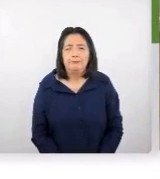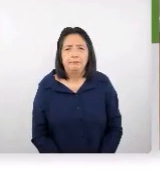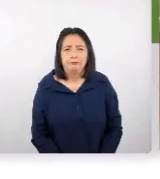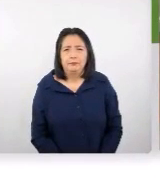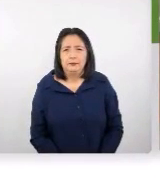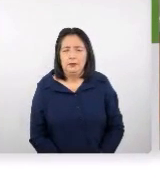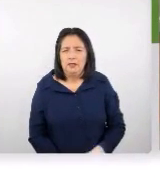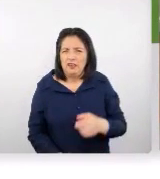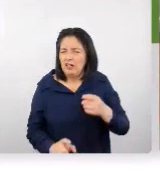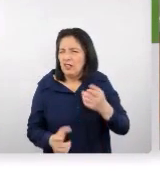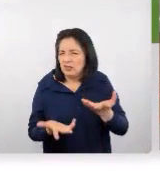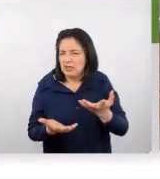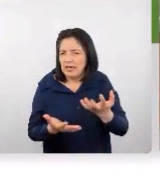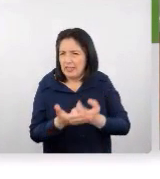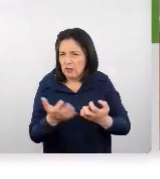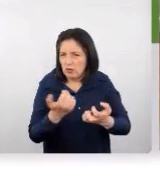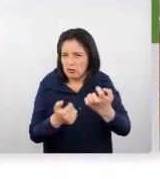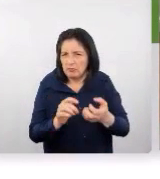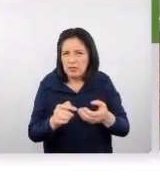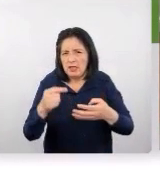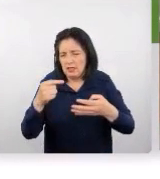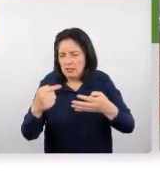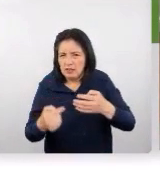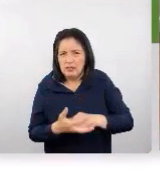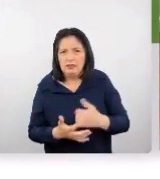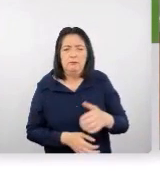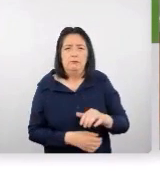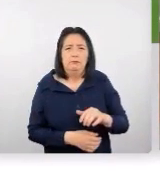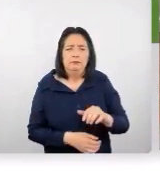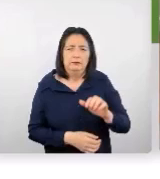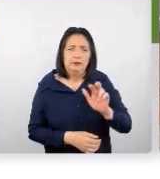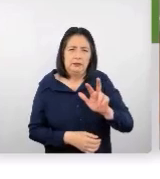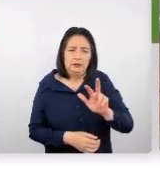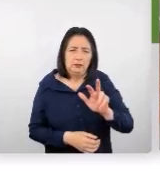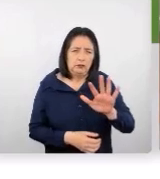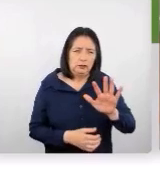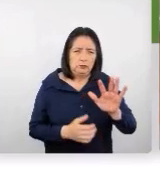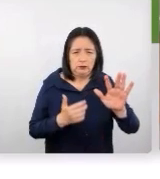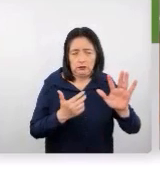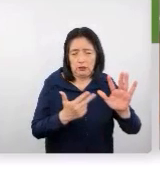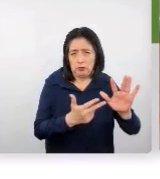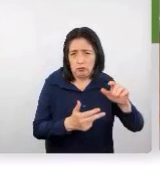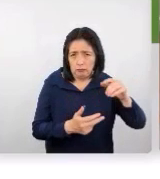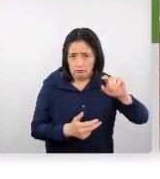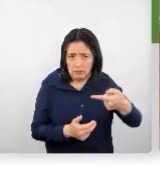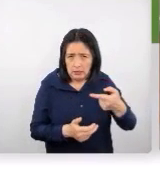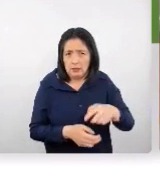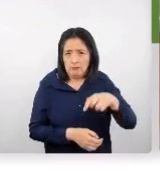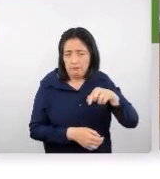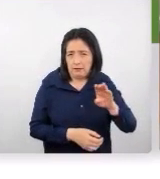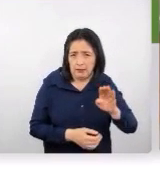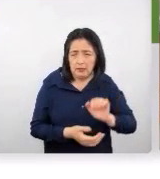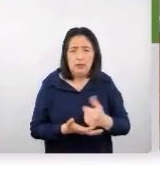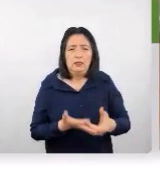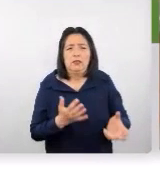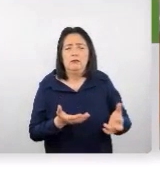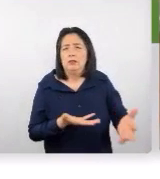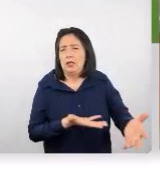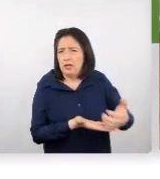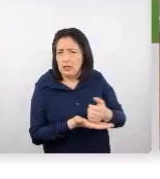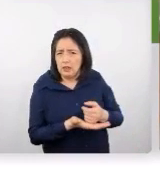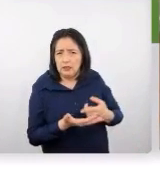Los indicadores económicos, PBI de 358 mil, una renta per cápita